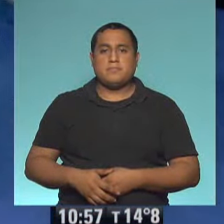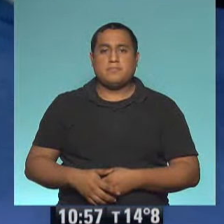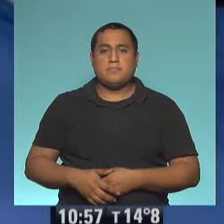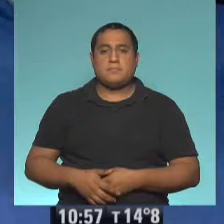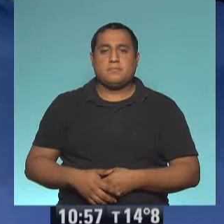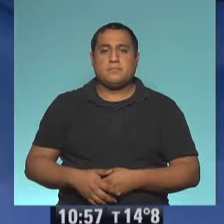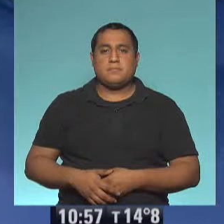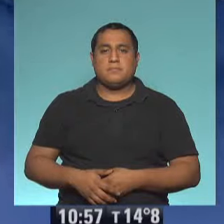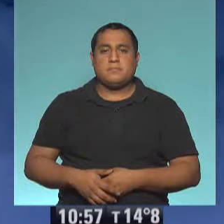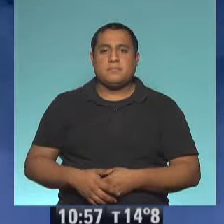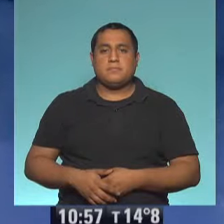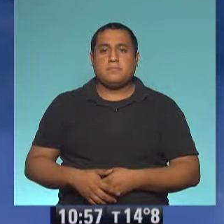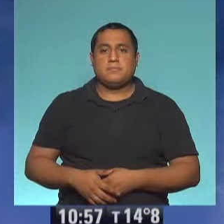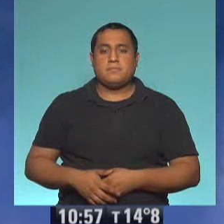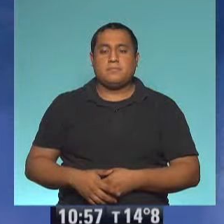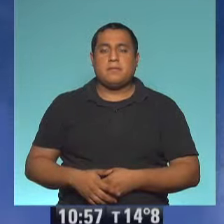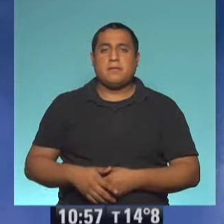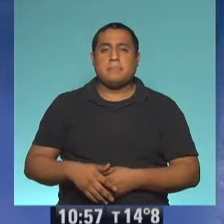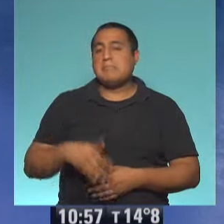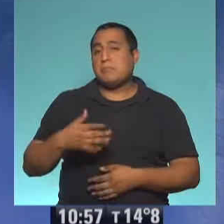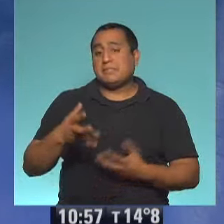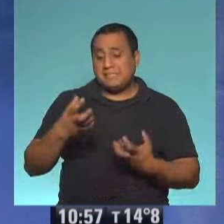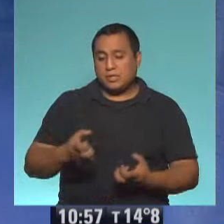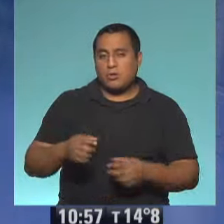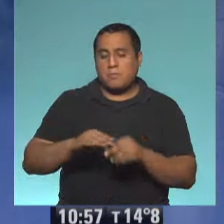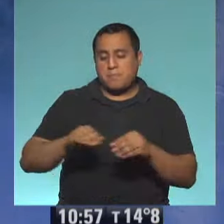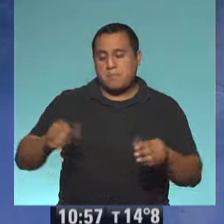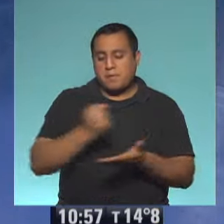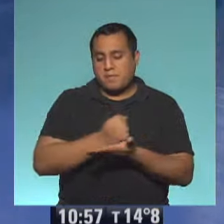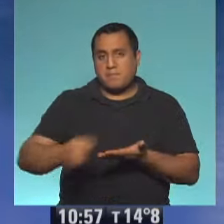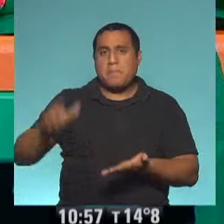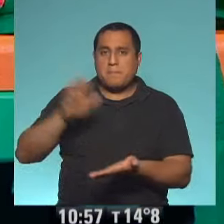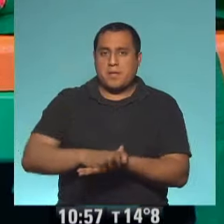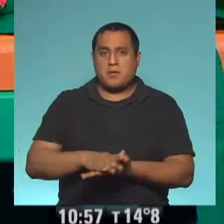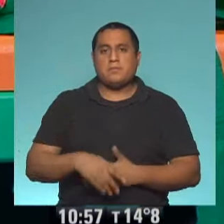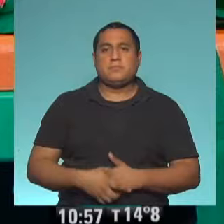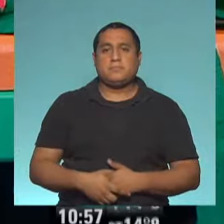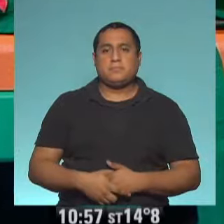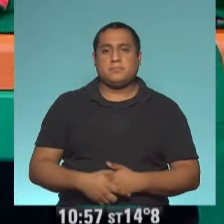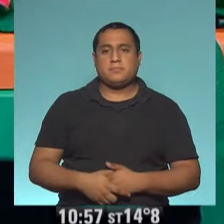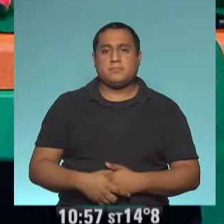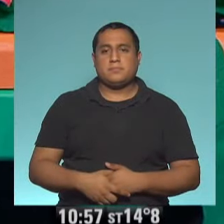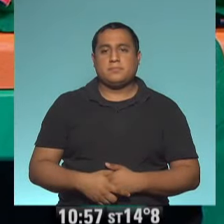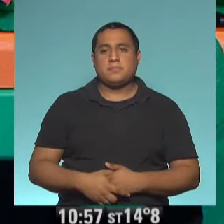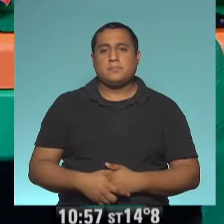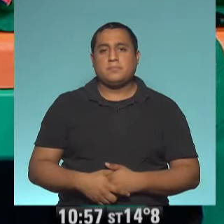Si no, cuando se seca le pegamos los palos. O sea, acá nos dicen. Toma. Uno más. Dame cinta, dame cinta.